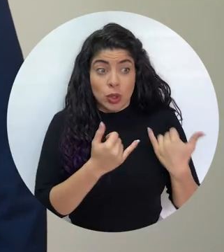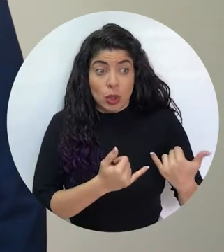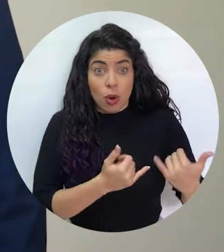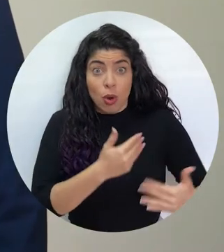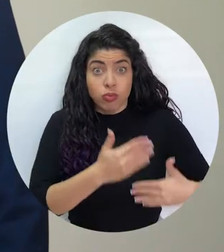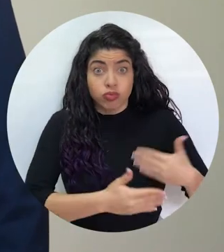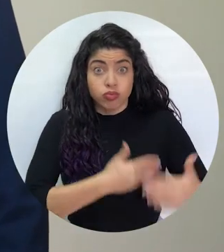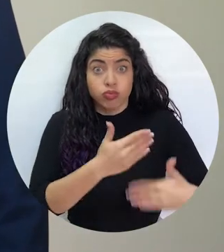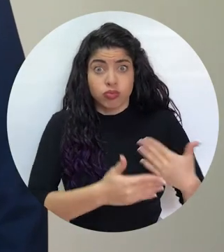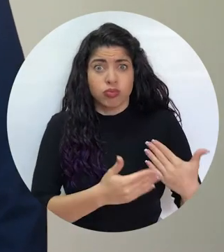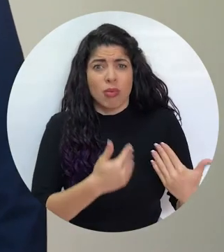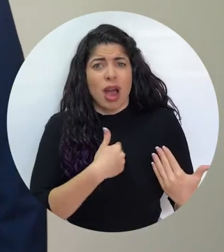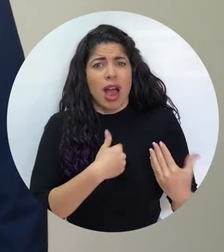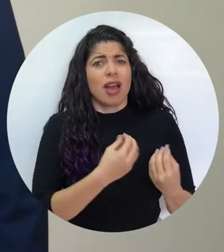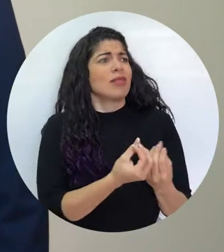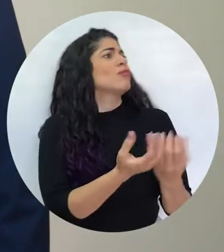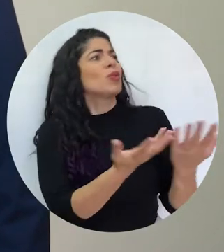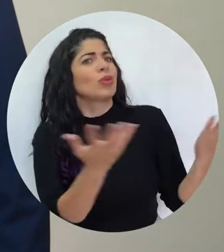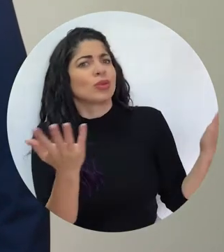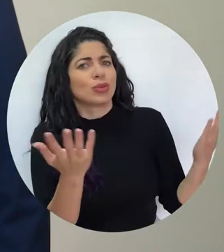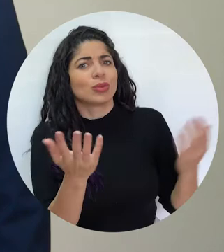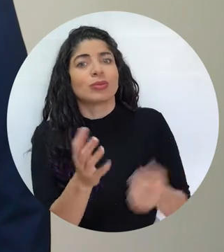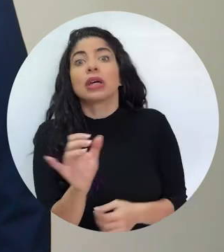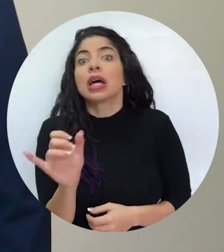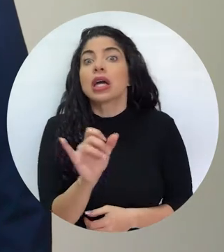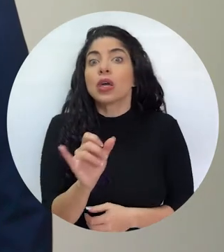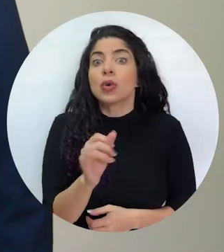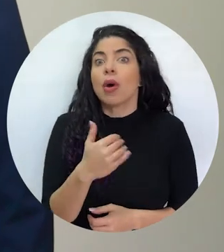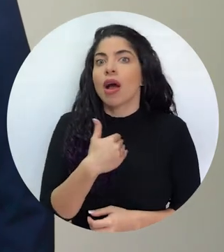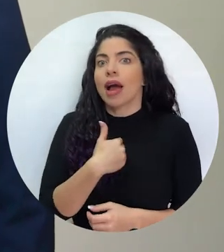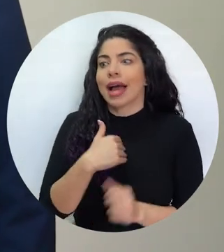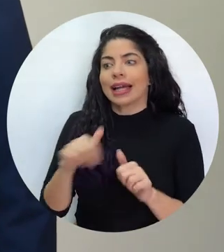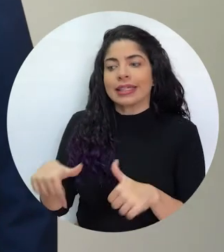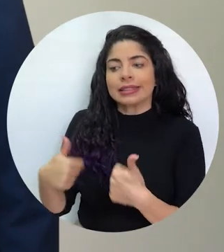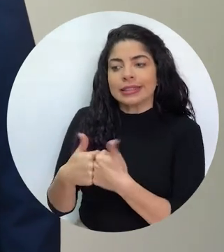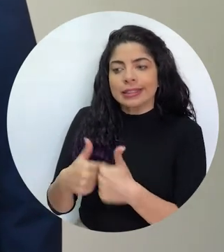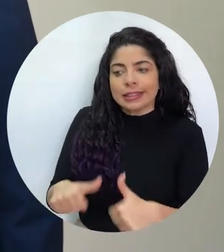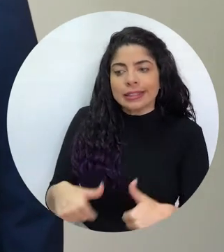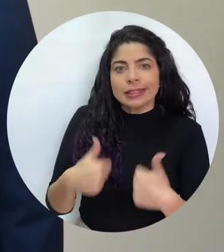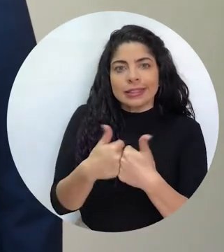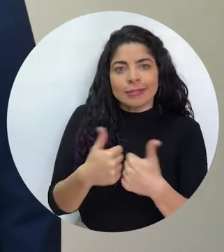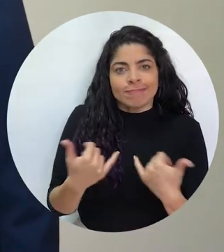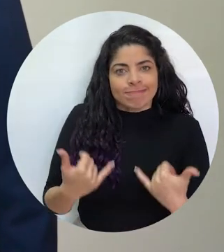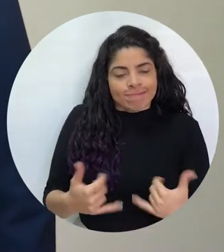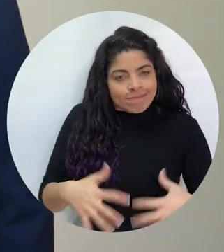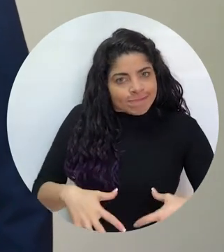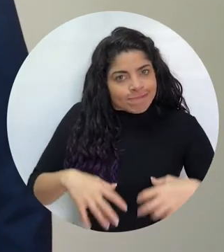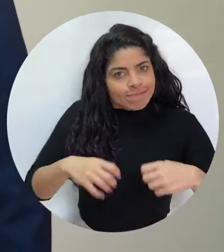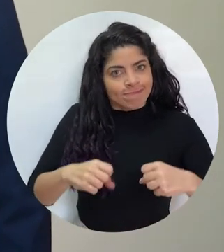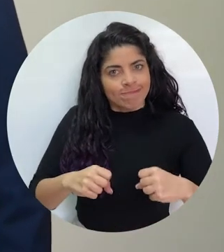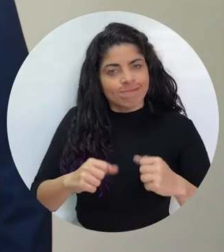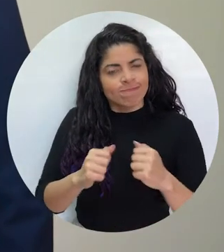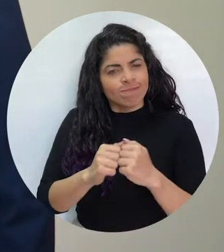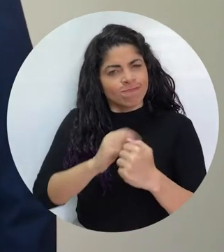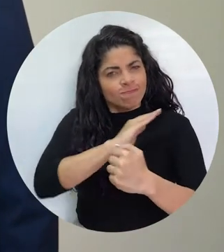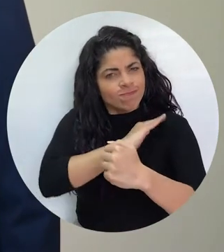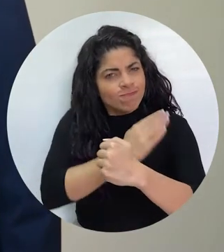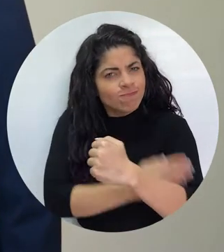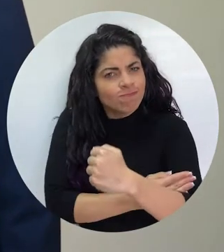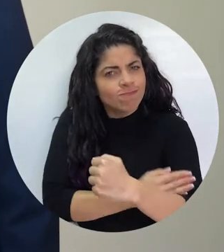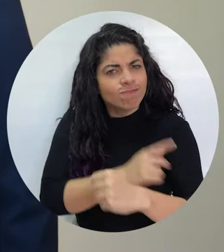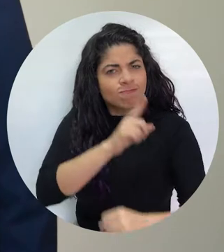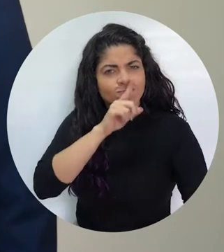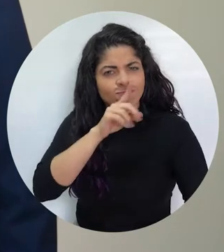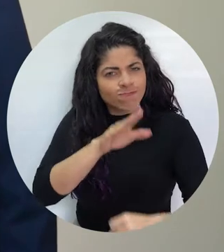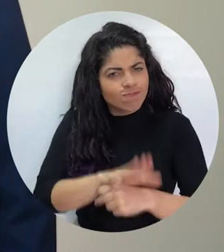Proyectos en ejecución tenemos muchos, así como tenemos retos que estamos asumiendo con la valentía